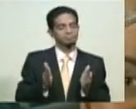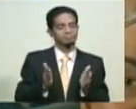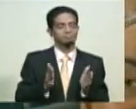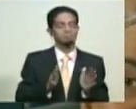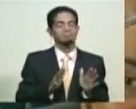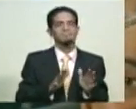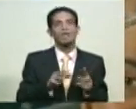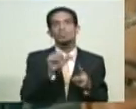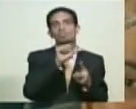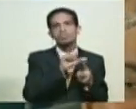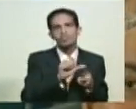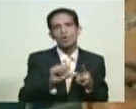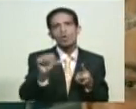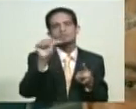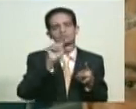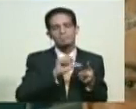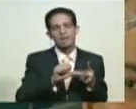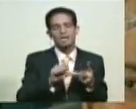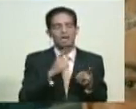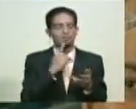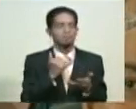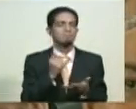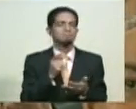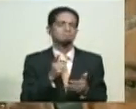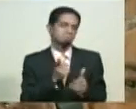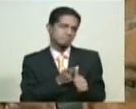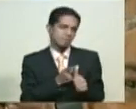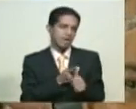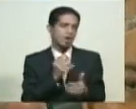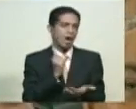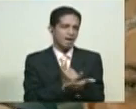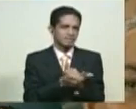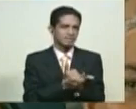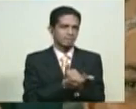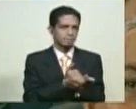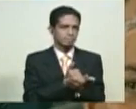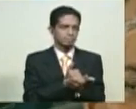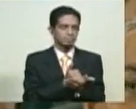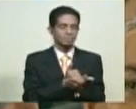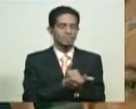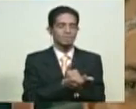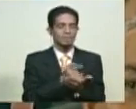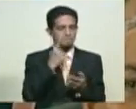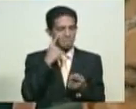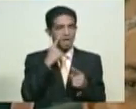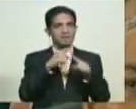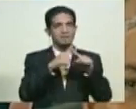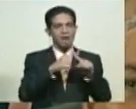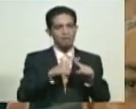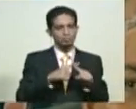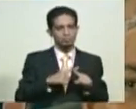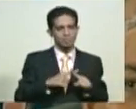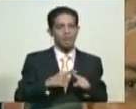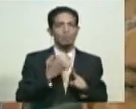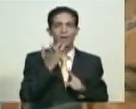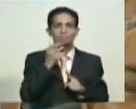15 días, porque claro, se hace el simulacro, se ven los resultados, se discuten los problemas que